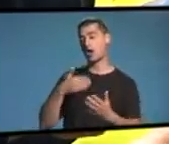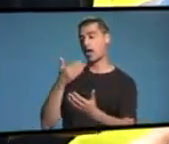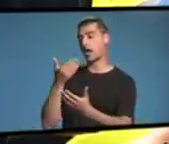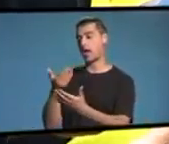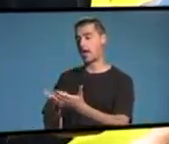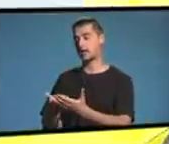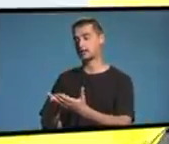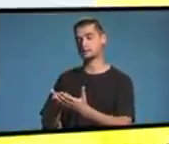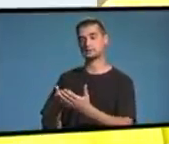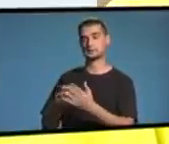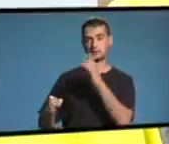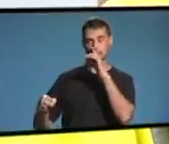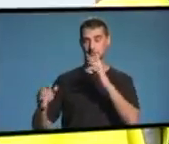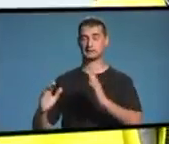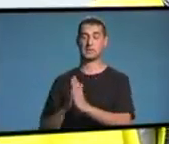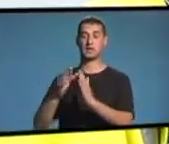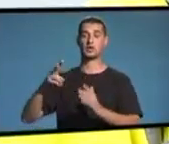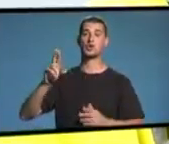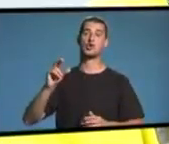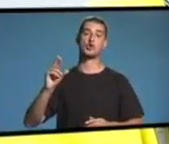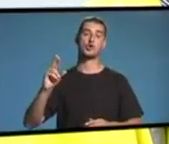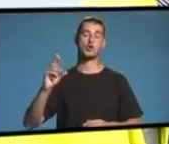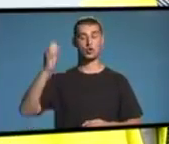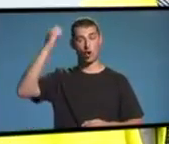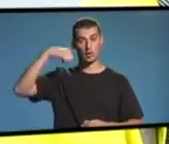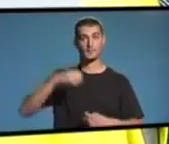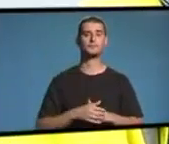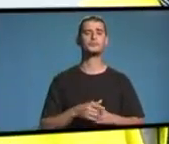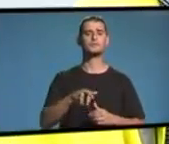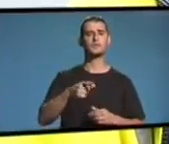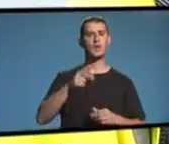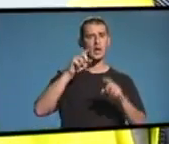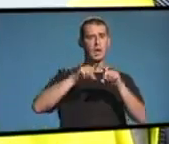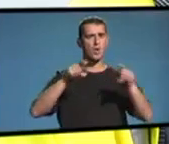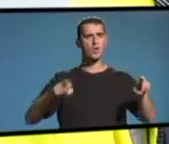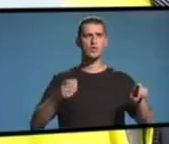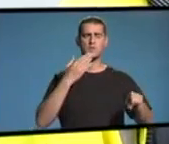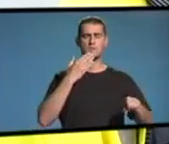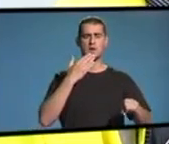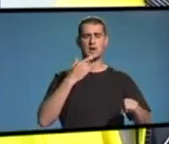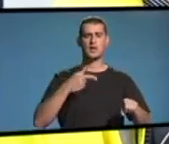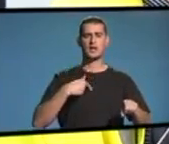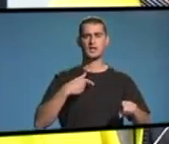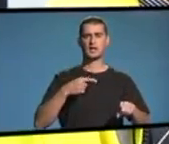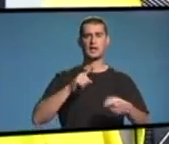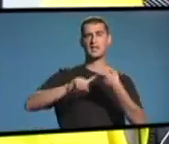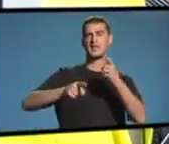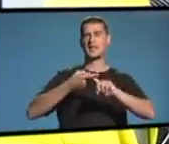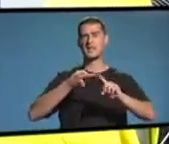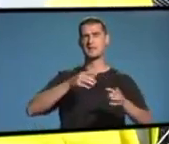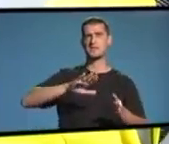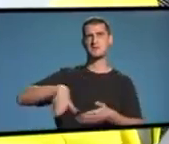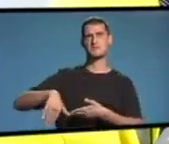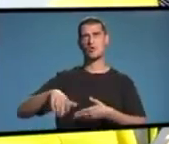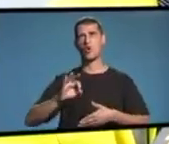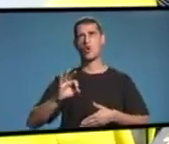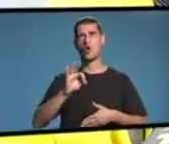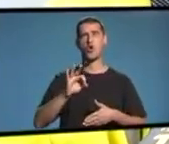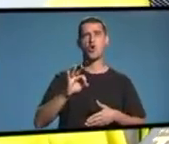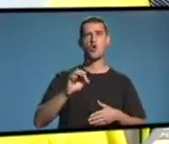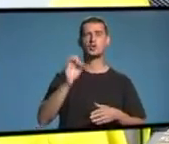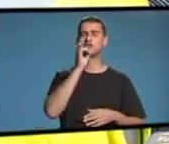e líder no sector de distribución audiovisual para a TDT en España, incluiu a gala Lucas Moda na súa oferta. Desde xeito, 40 canales de televisión de